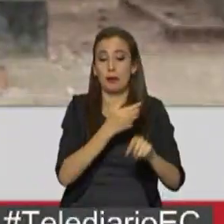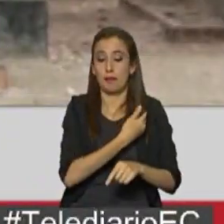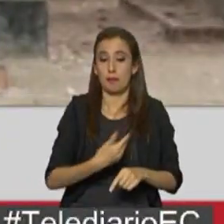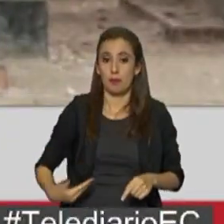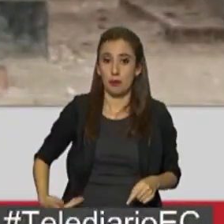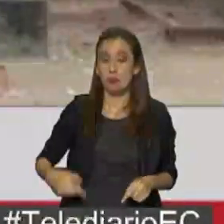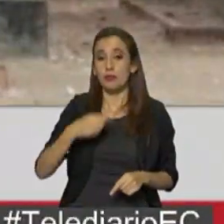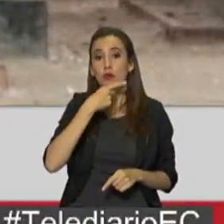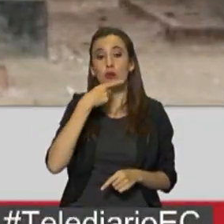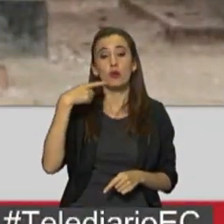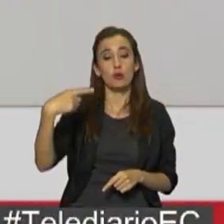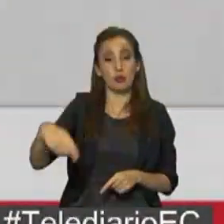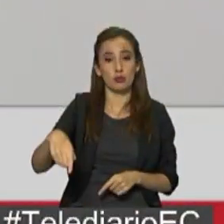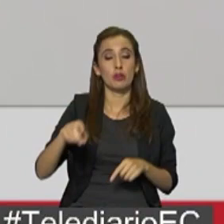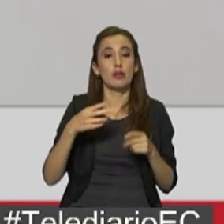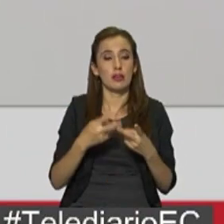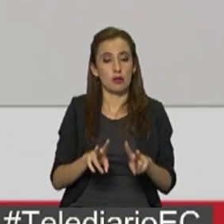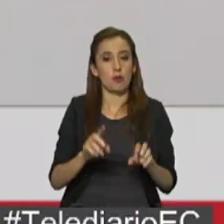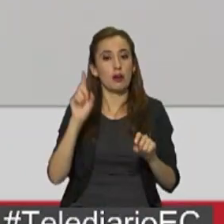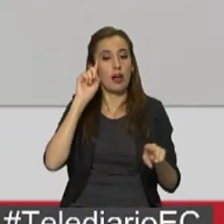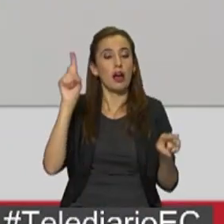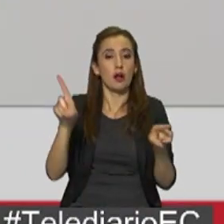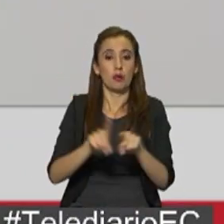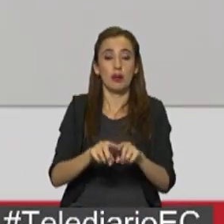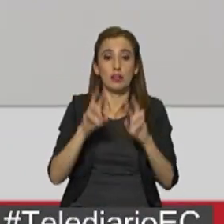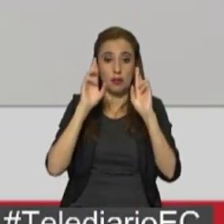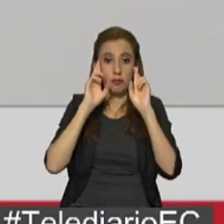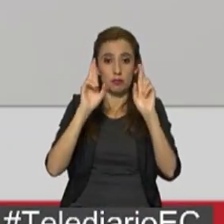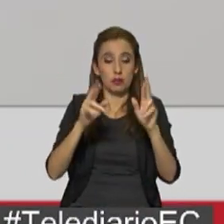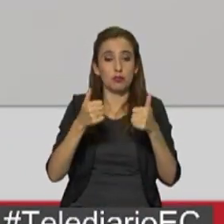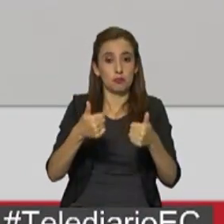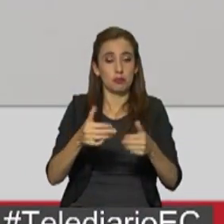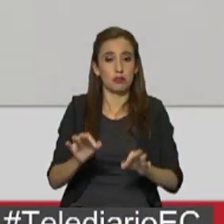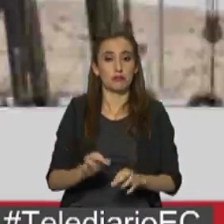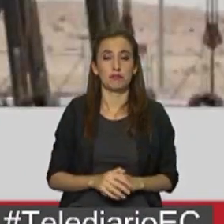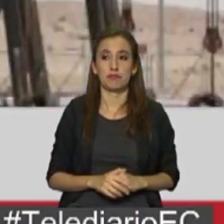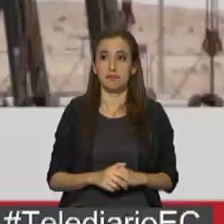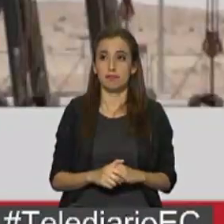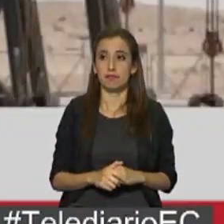vladimir putin por el que consideró un trato benéfico para todos